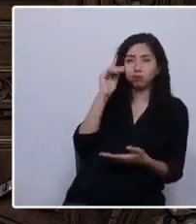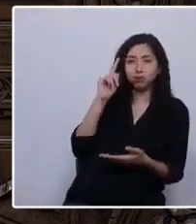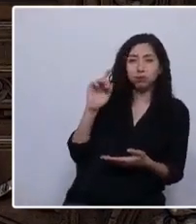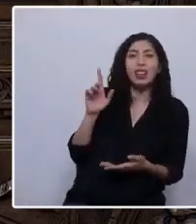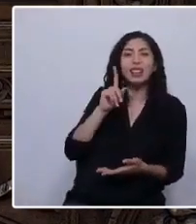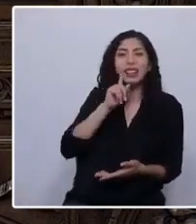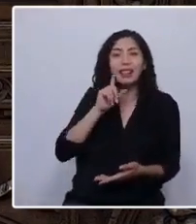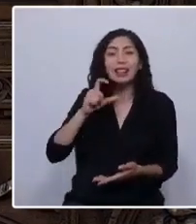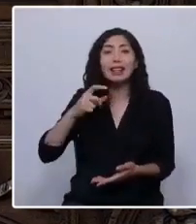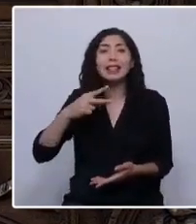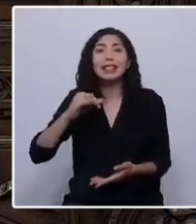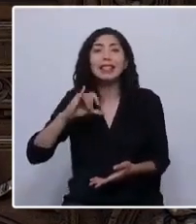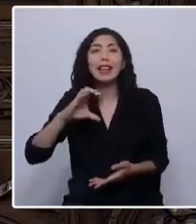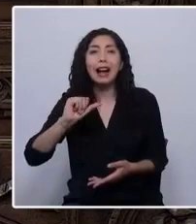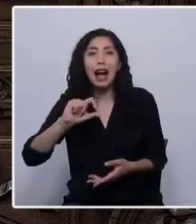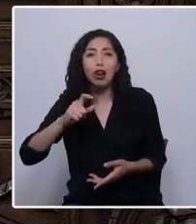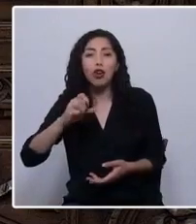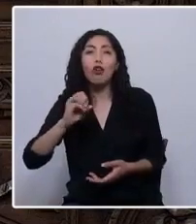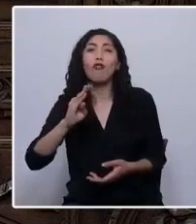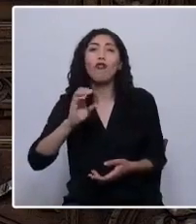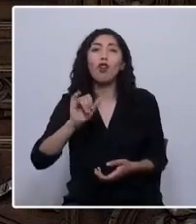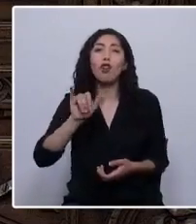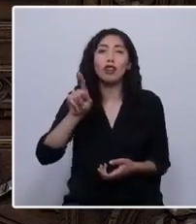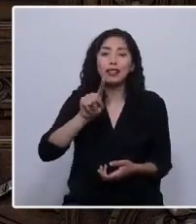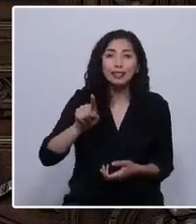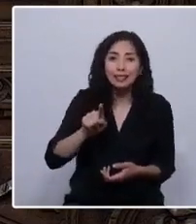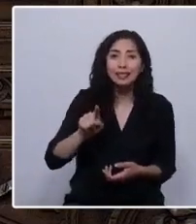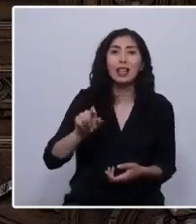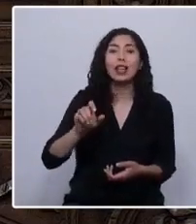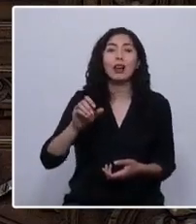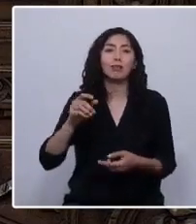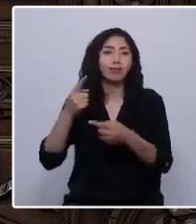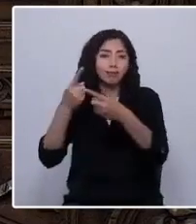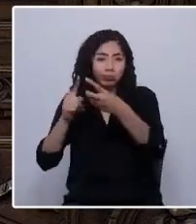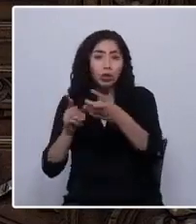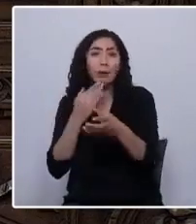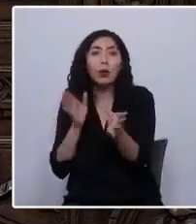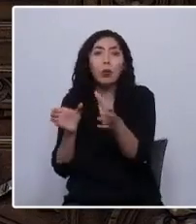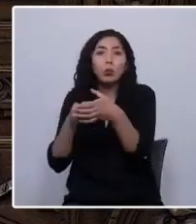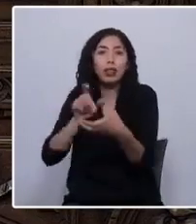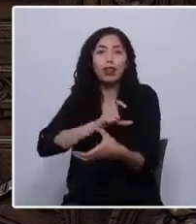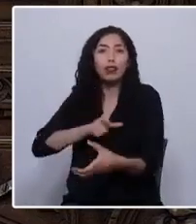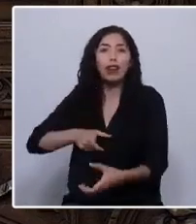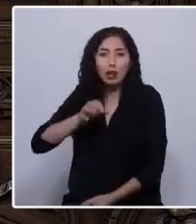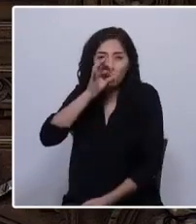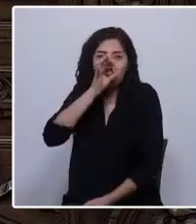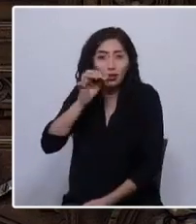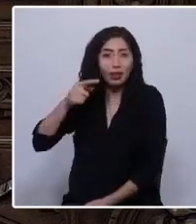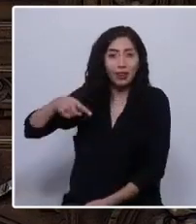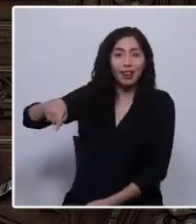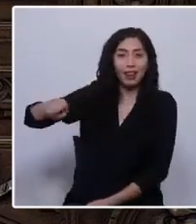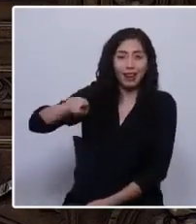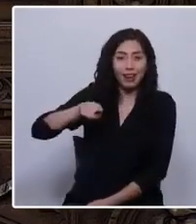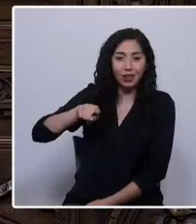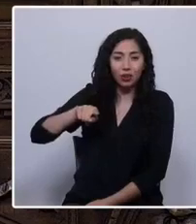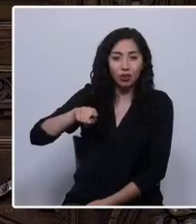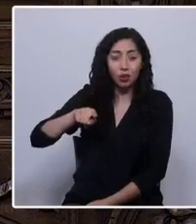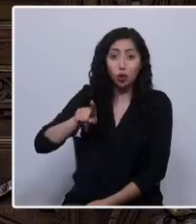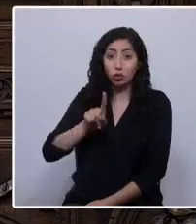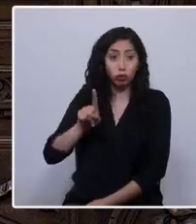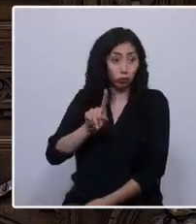Boys, de Ortúzar, de Evans, de Diez, de la Junta de Gobierno y Pinochet. Heredamos un orden que no